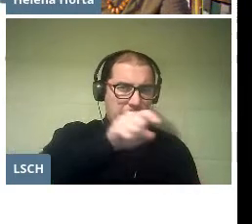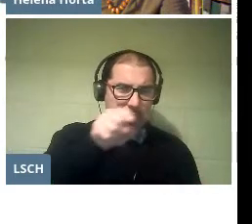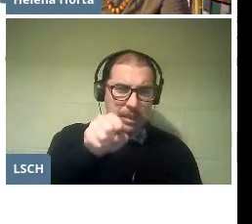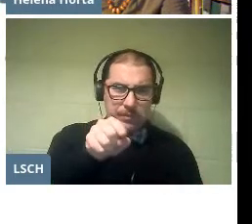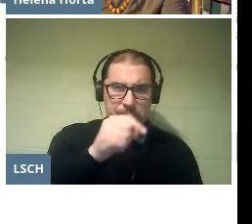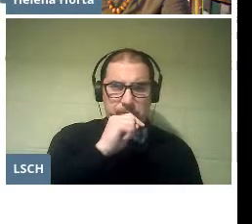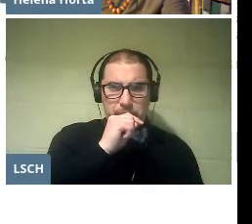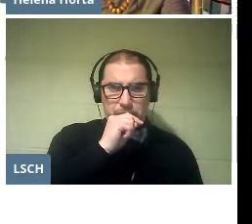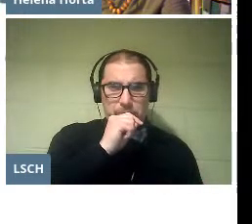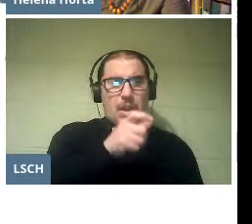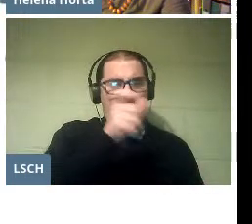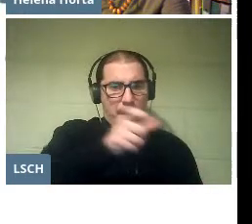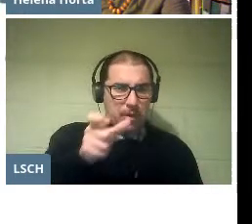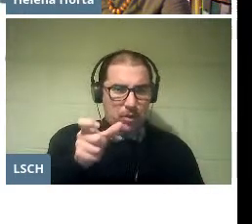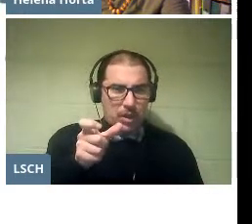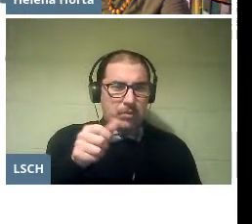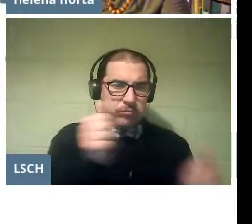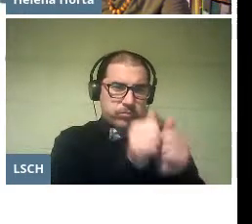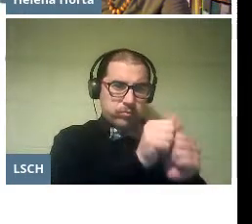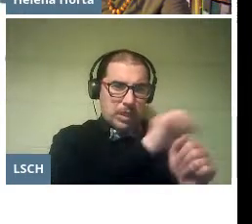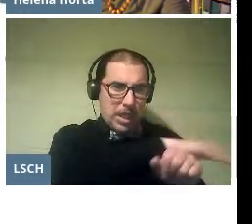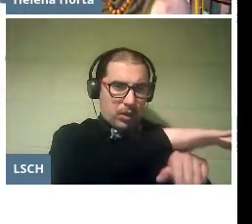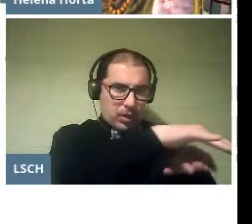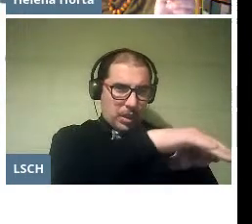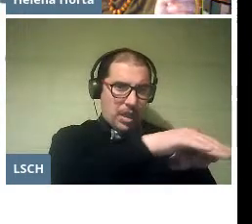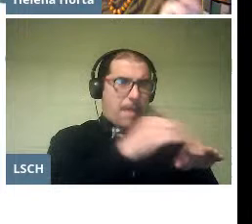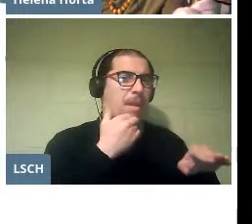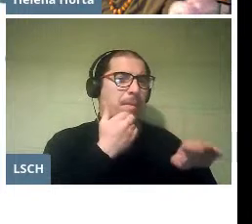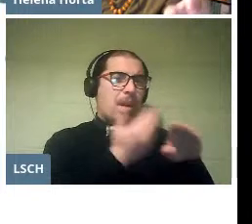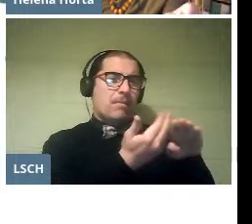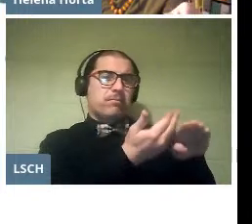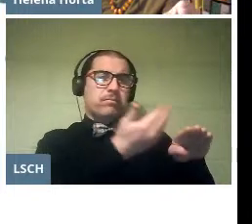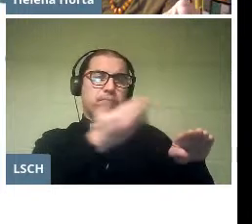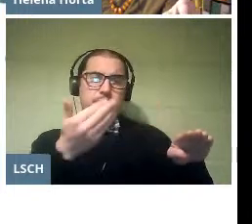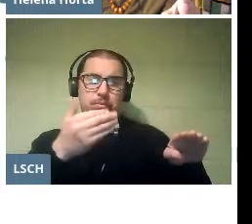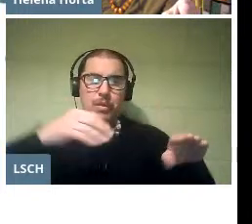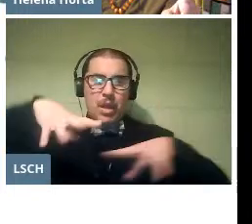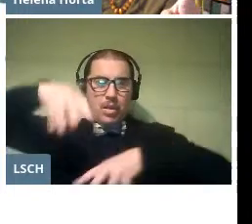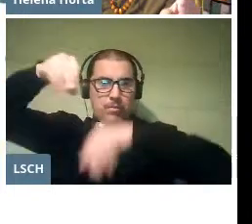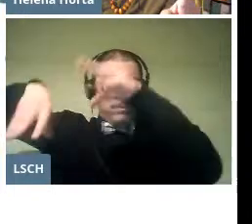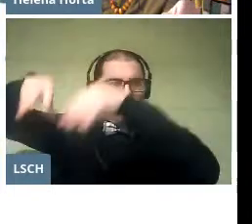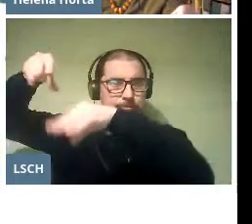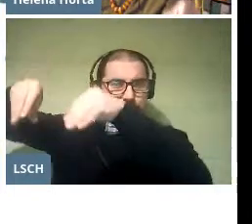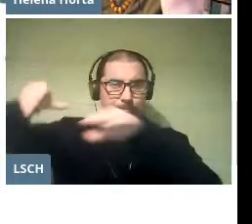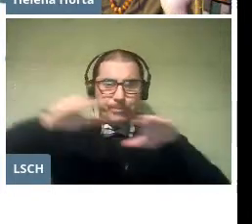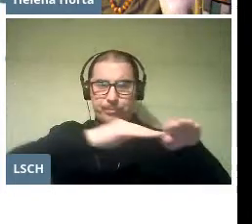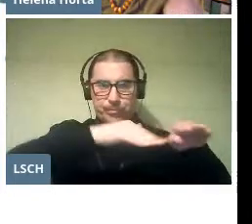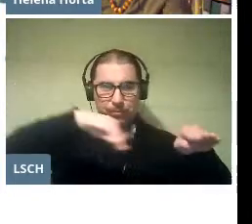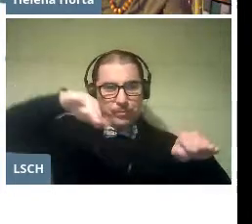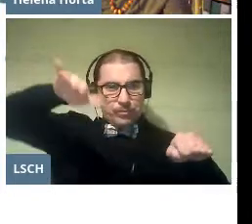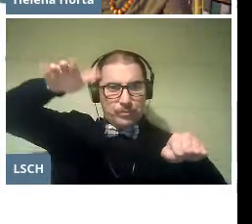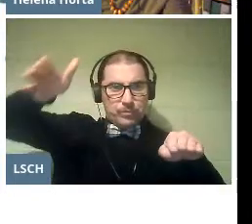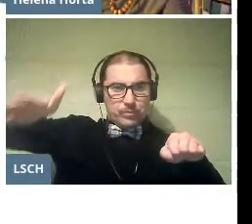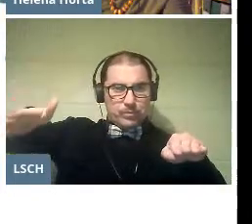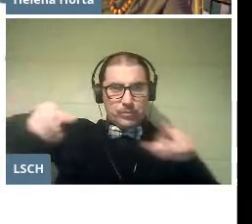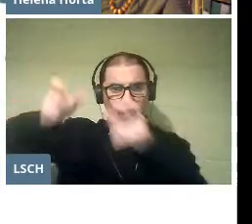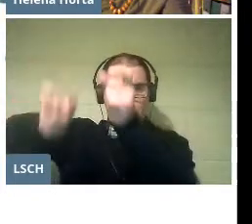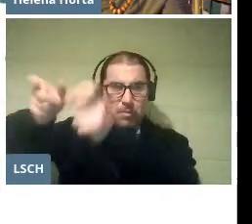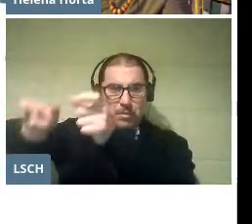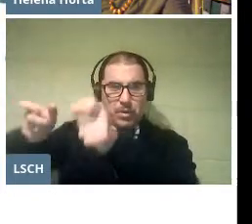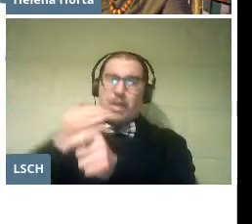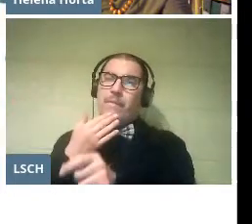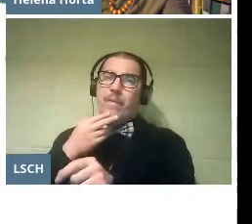mencioné a la población costera pescadora, pero también tengo que destacar la presencia de